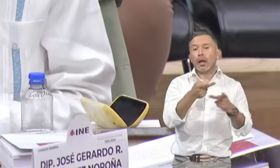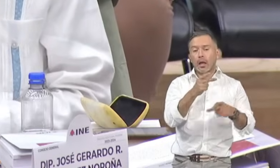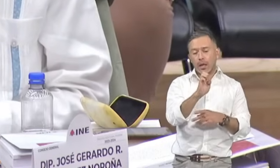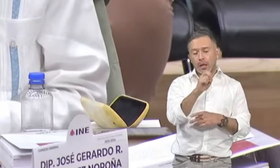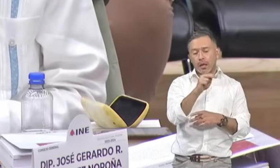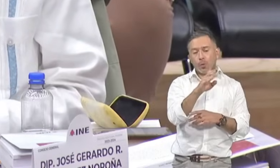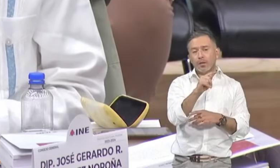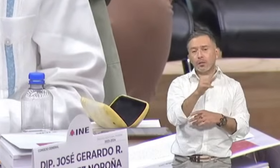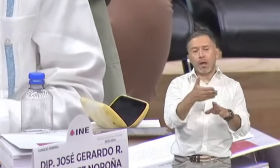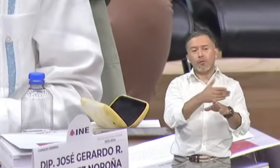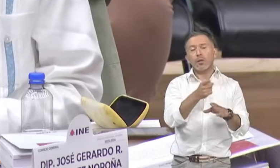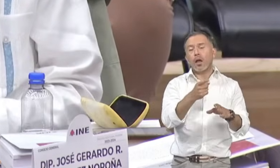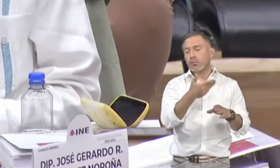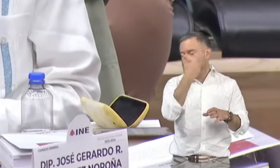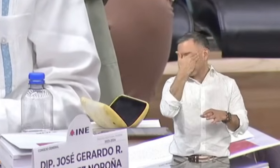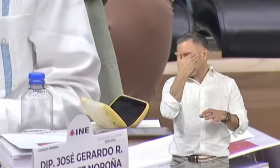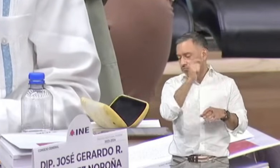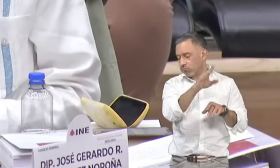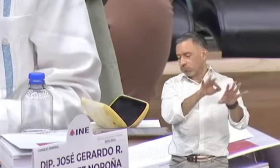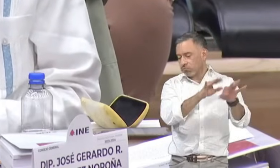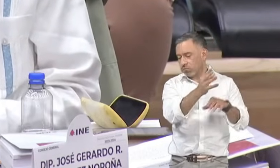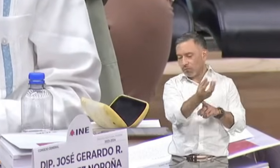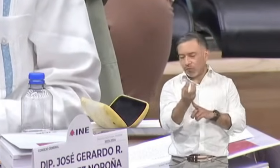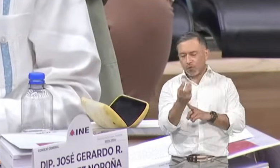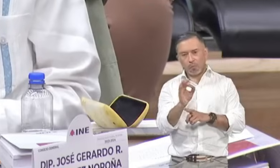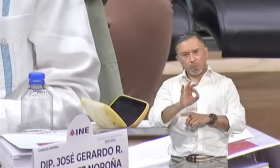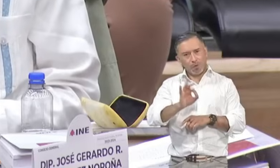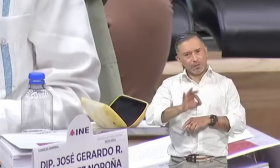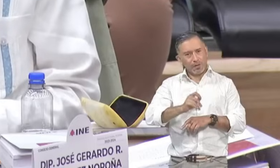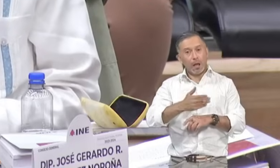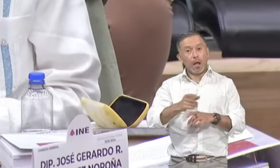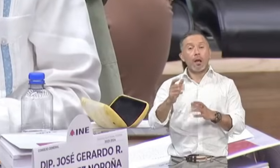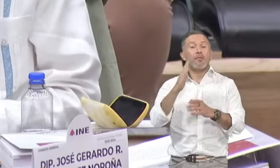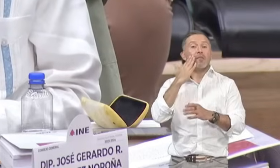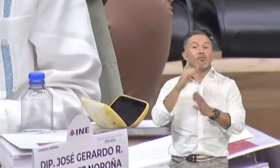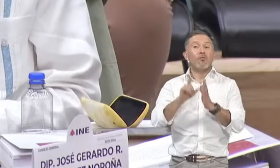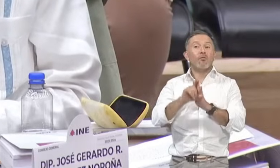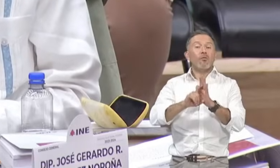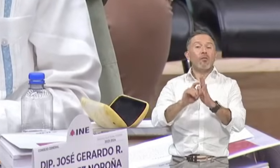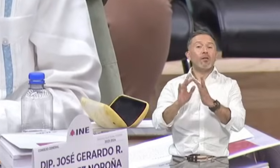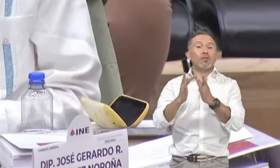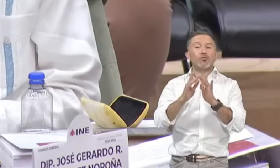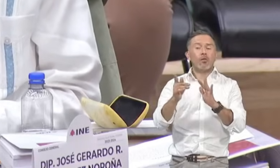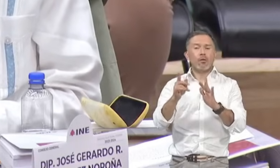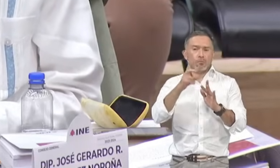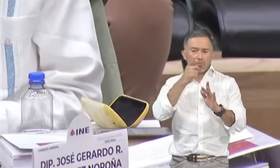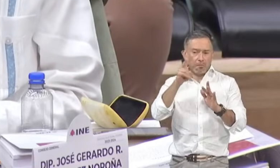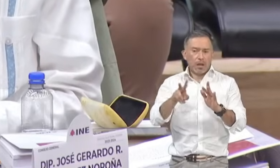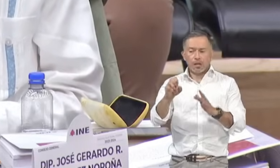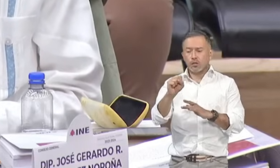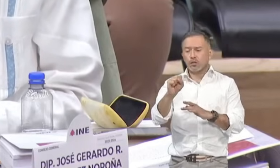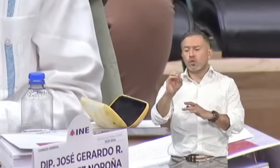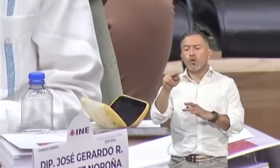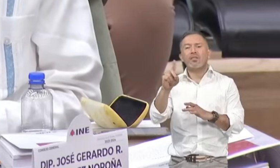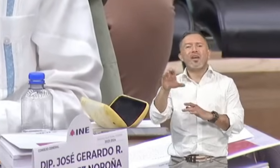estadístico. Algunas redes sociales le dicen encuesta a lo que son francamente sondeos, pero sí hay